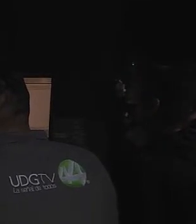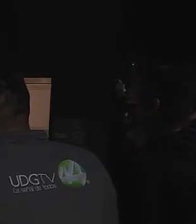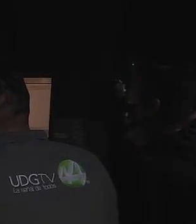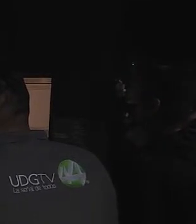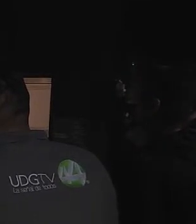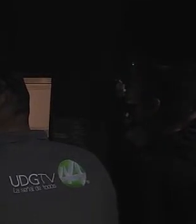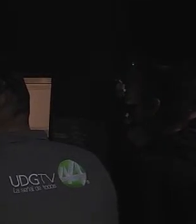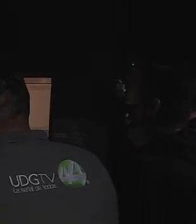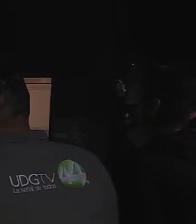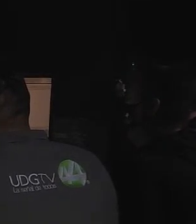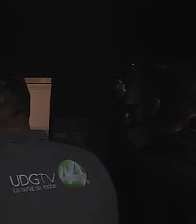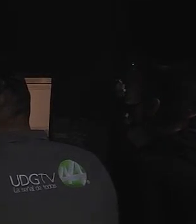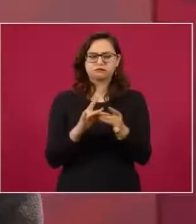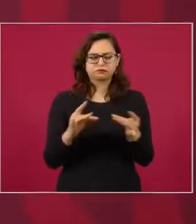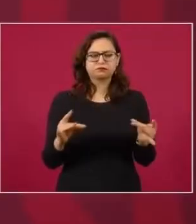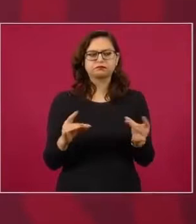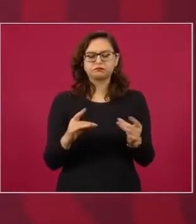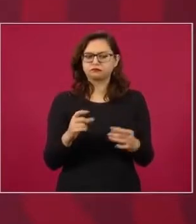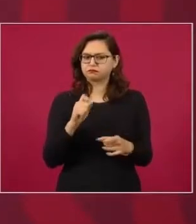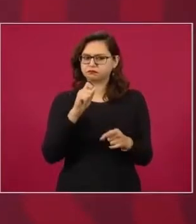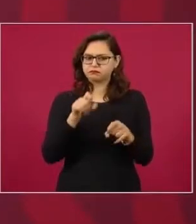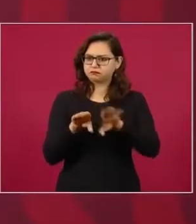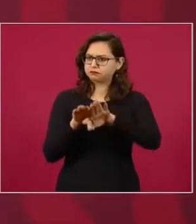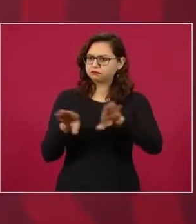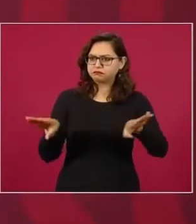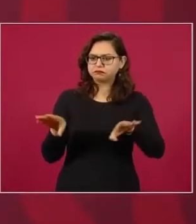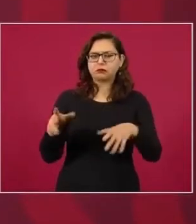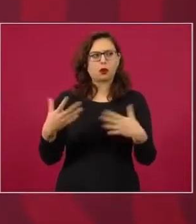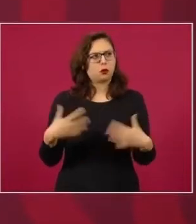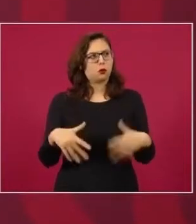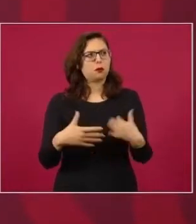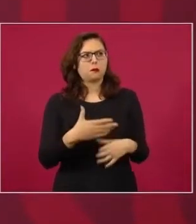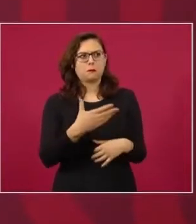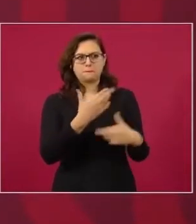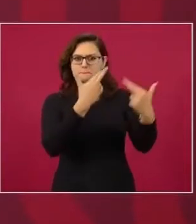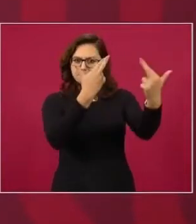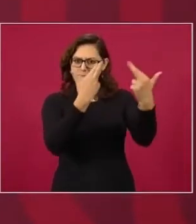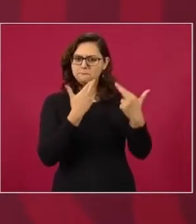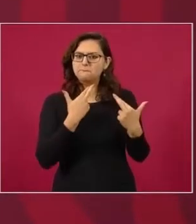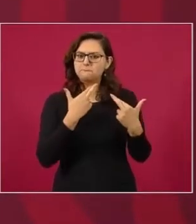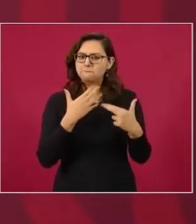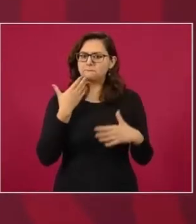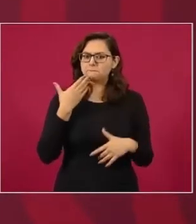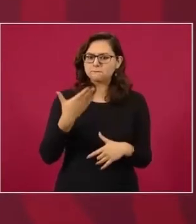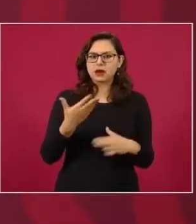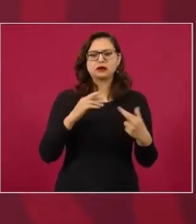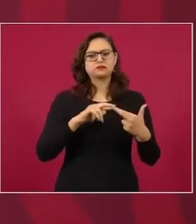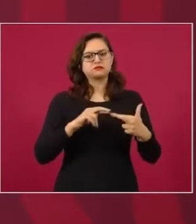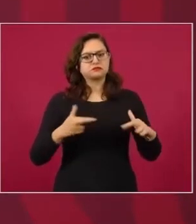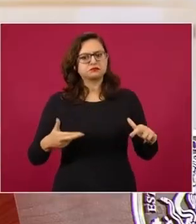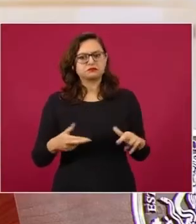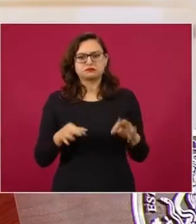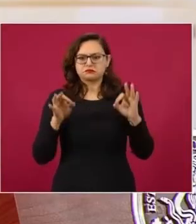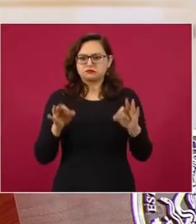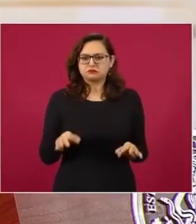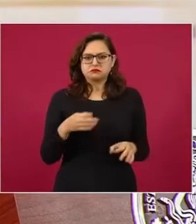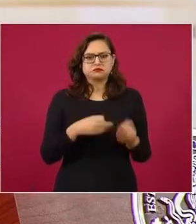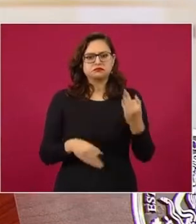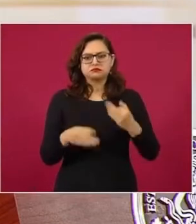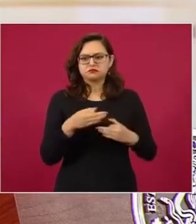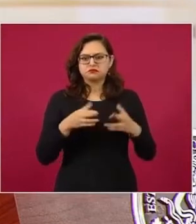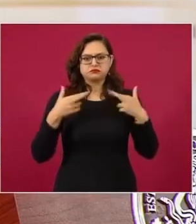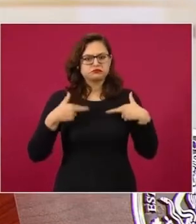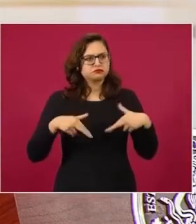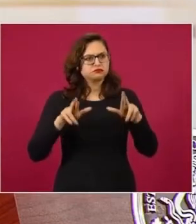Andrés Manuel López Obrador se dijo en desacuerdo con la resolución aprobada por Morena y sus aliados en la Cámara de Diputados para